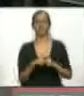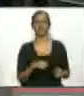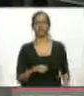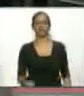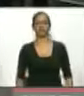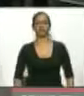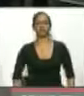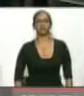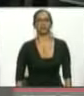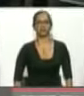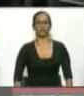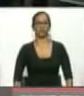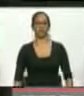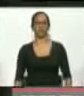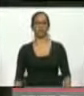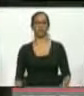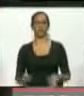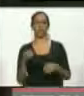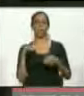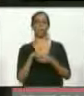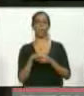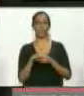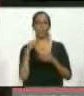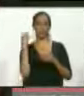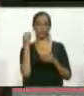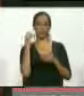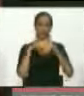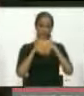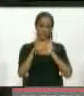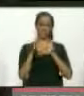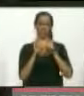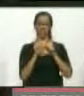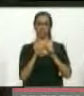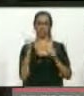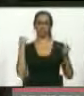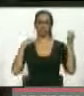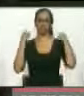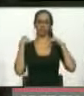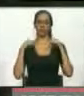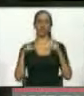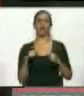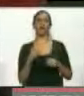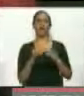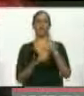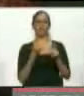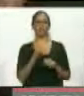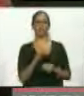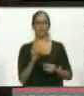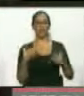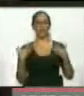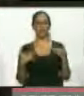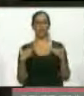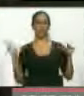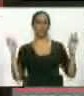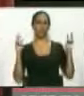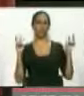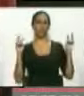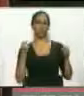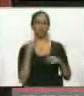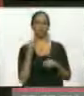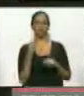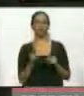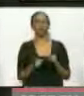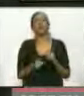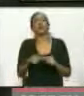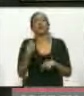del parlamento siguen el desacato lanzar una serie de acciones a través del supuesto parlamento después